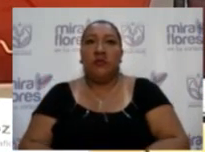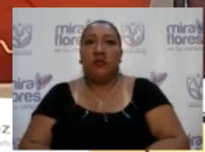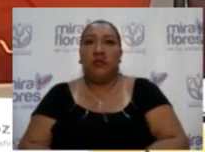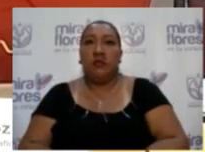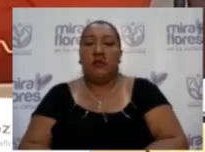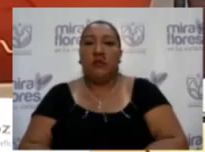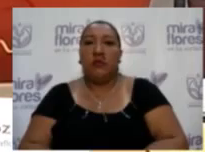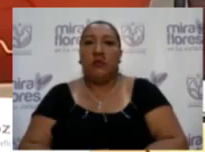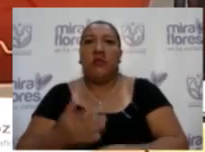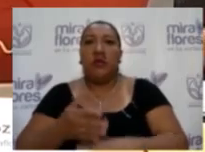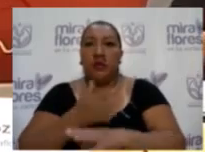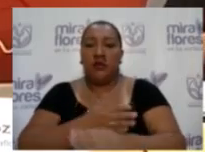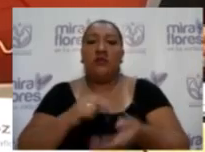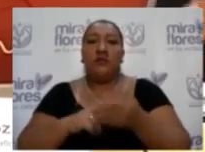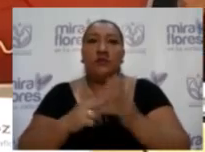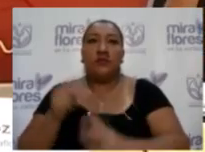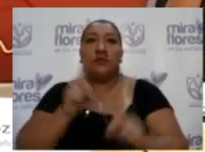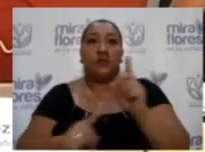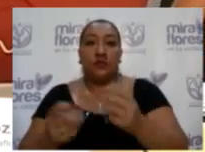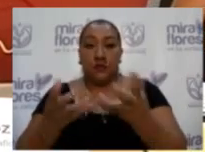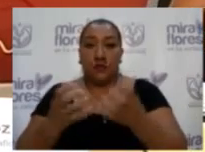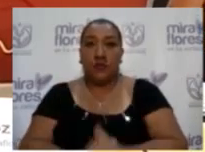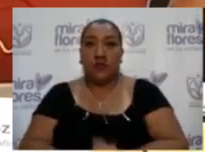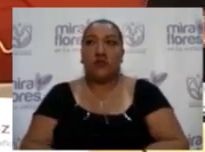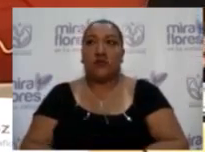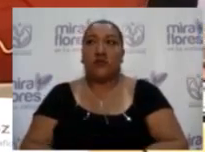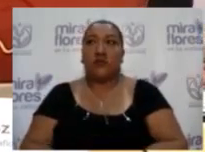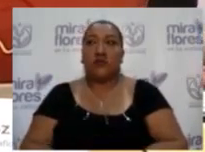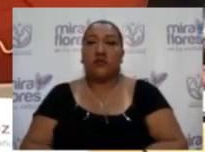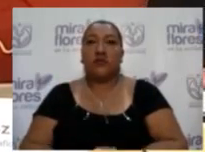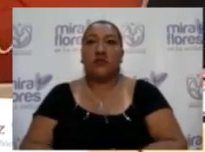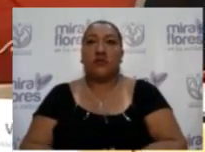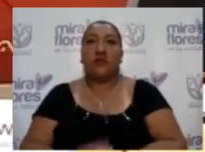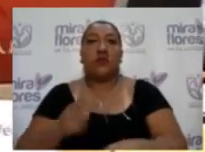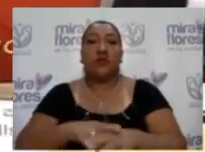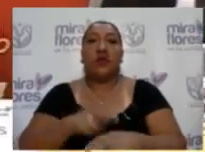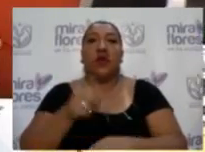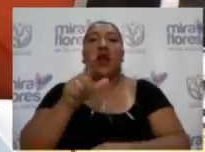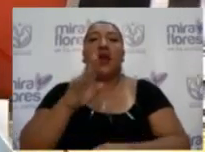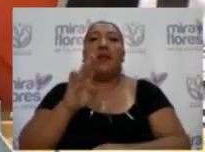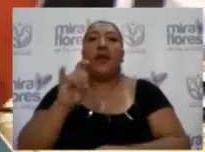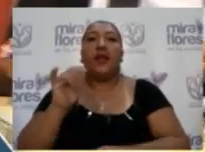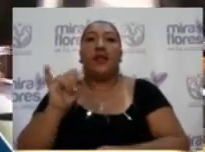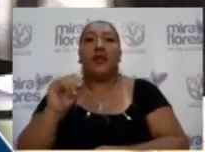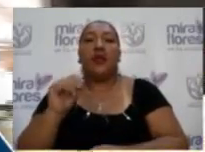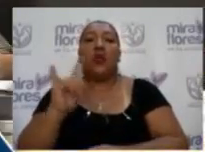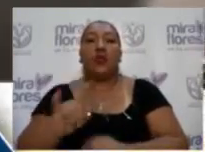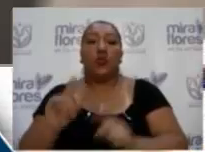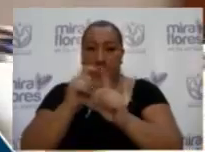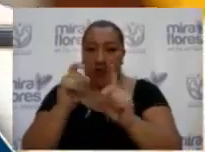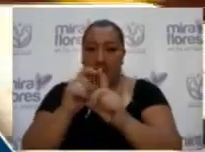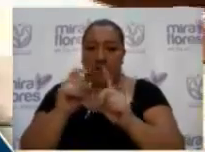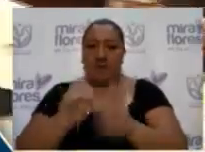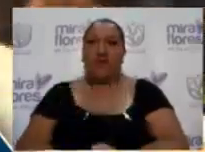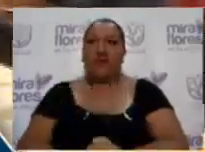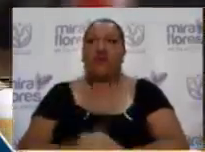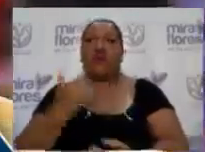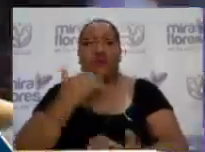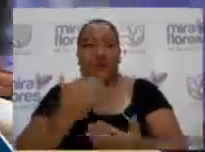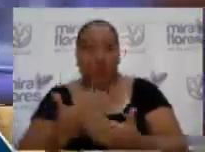distribuida oportunamente. ¿Hay alguna observación? Sí, señor de Albertis tiene el uso de la palabra.